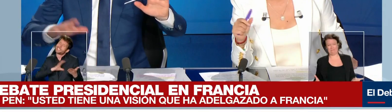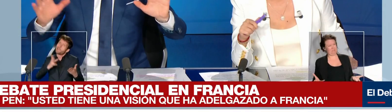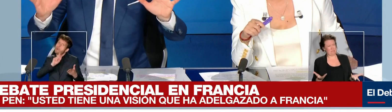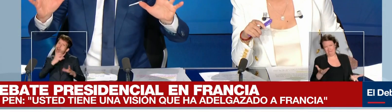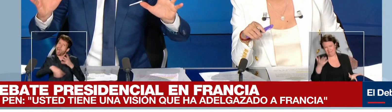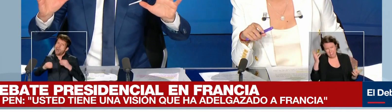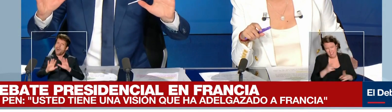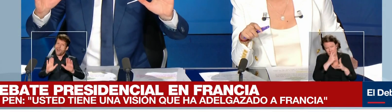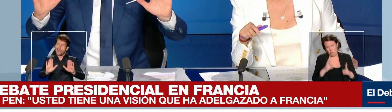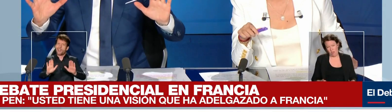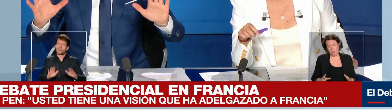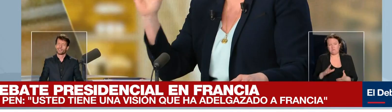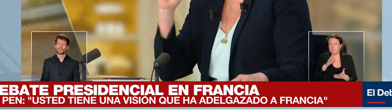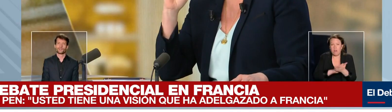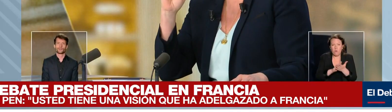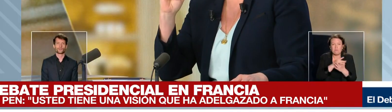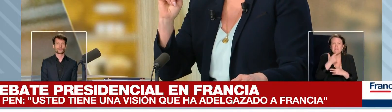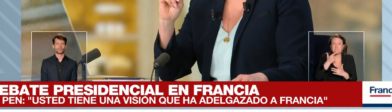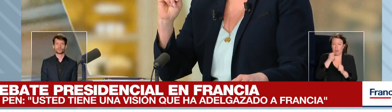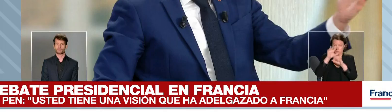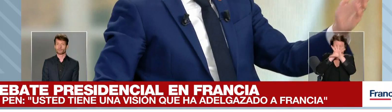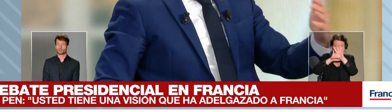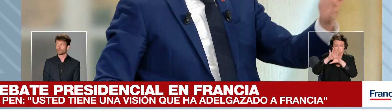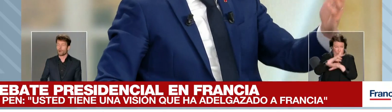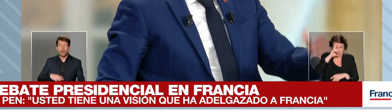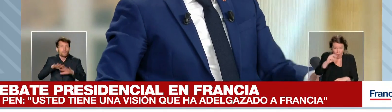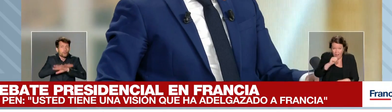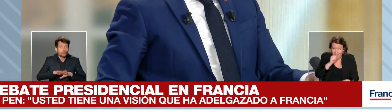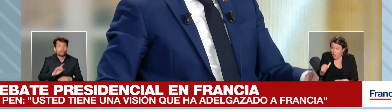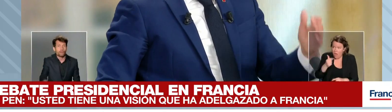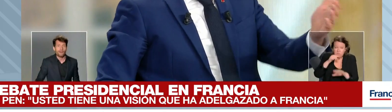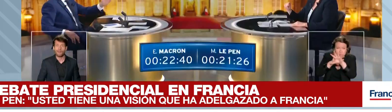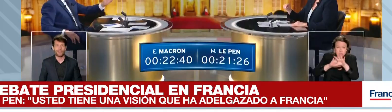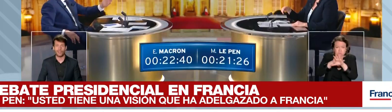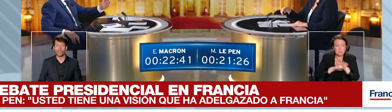trata de cambiar las cosas. Todo esto es muy confuso. No es confuso.